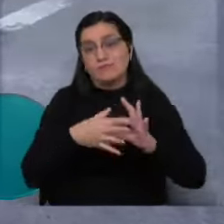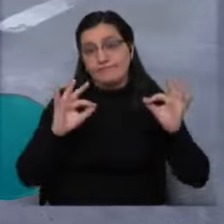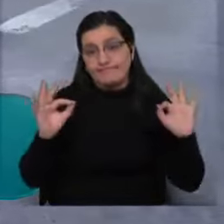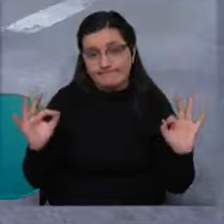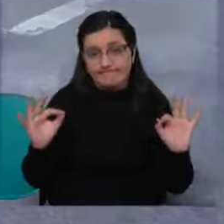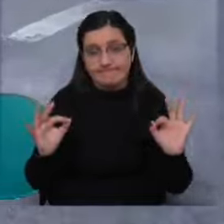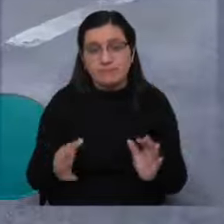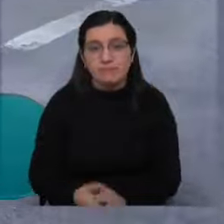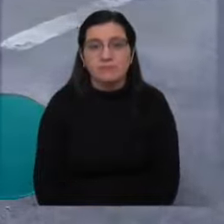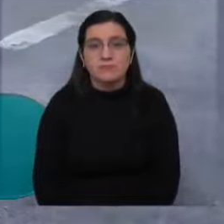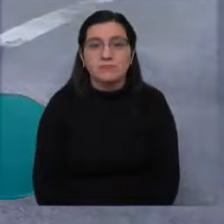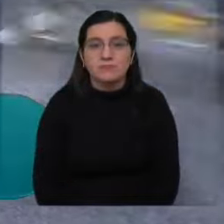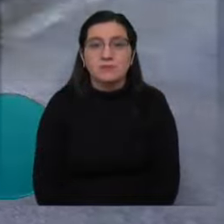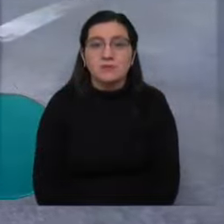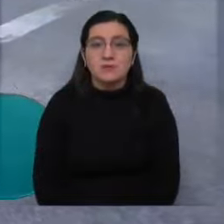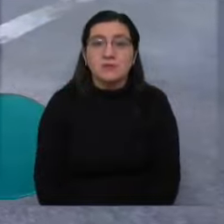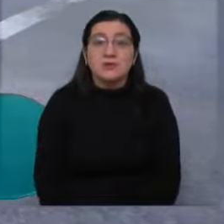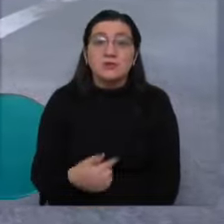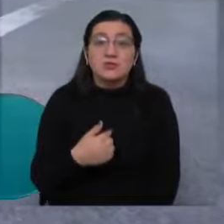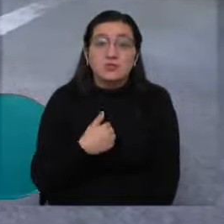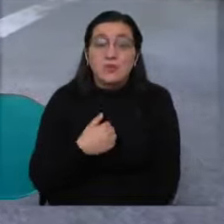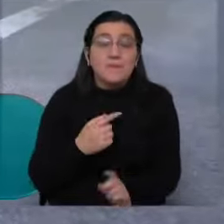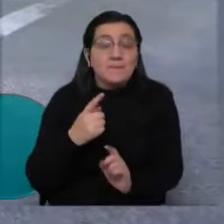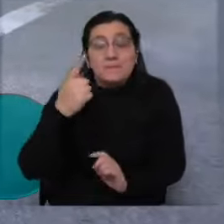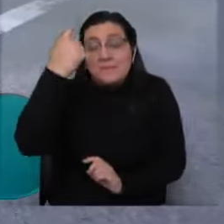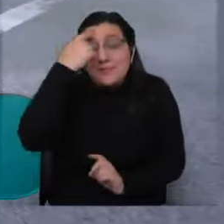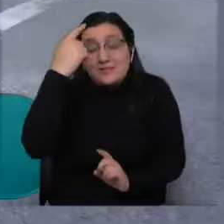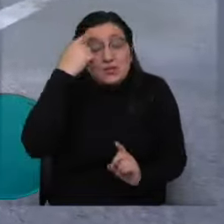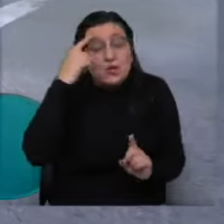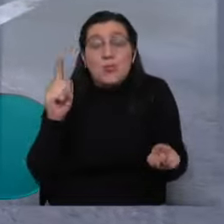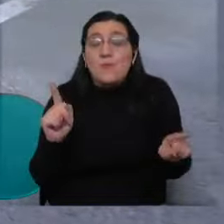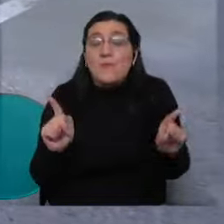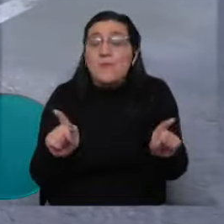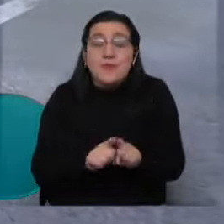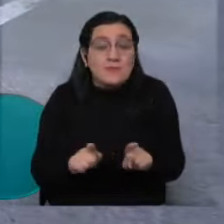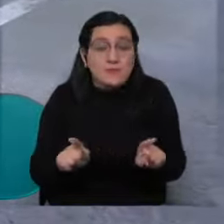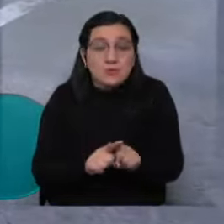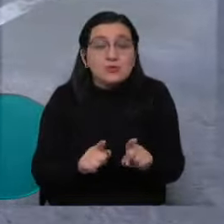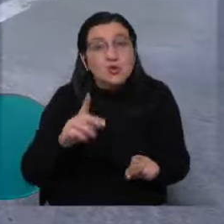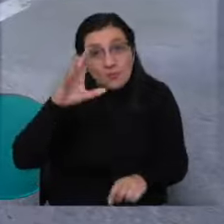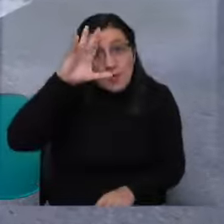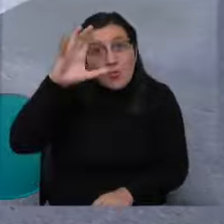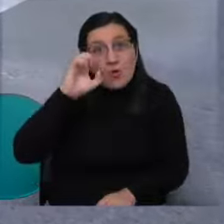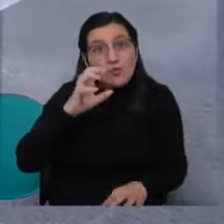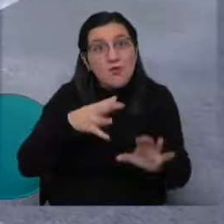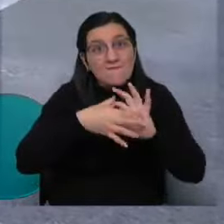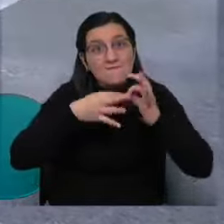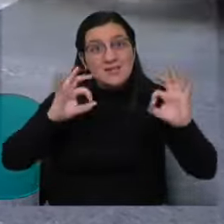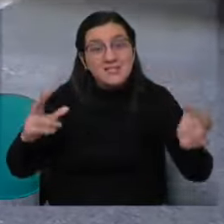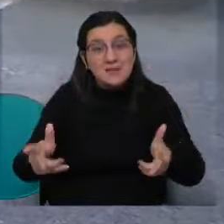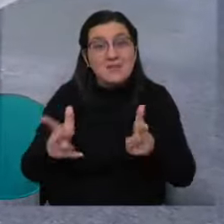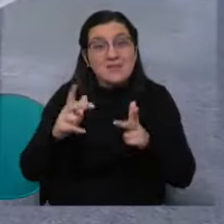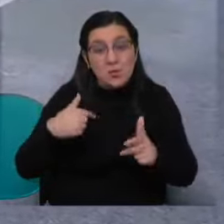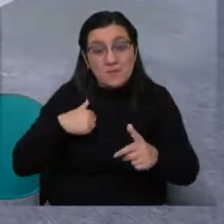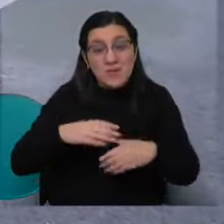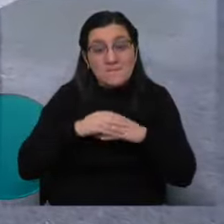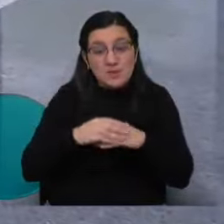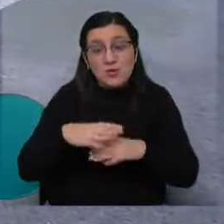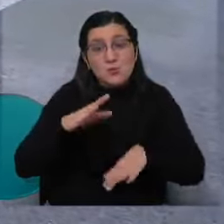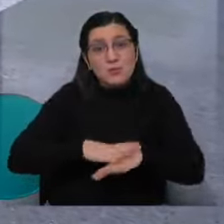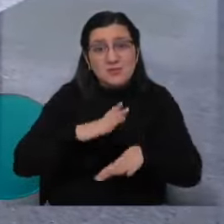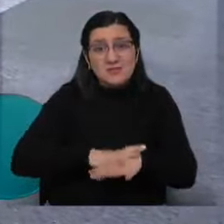de de amigo no yo me quedo me quedo con eso Marcelo me quedo con eso y recuerdo una gran frase que me dijo un amigo mío en un momento